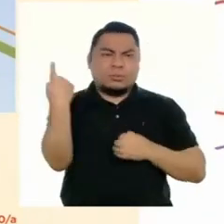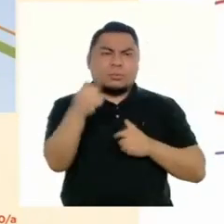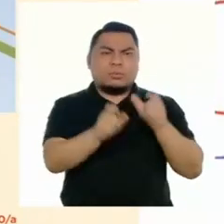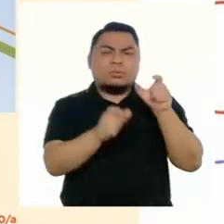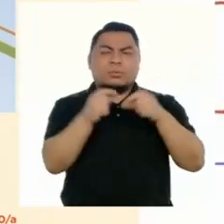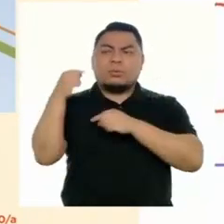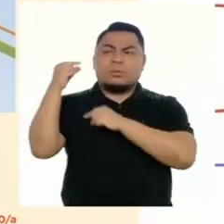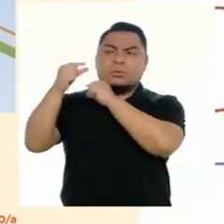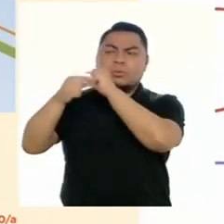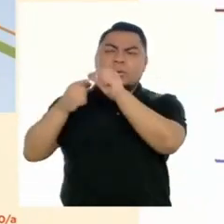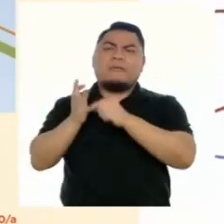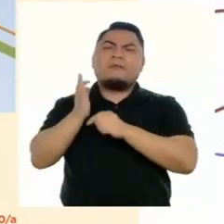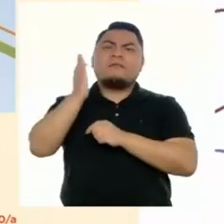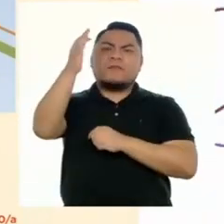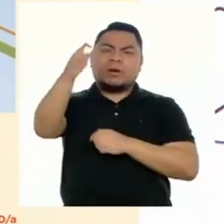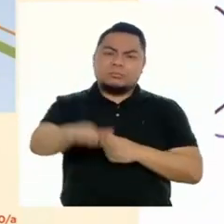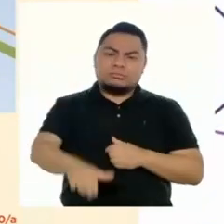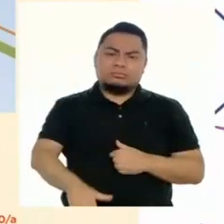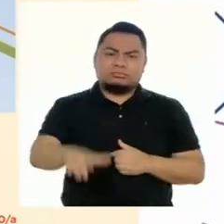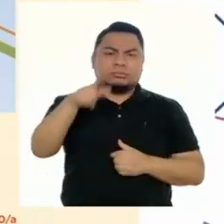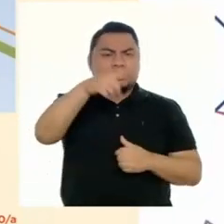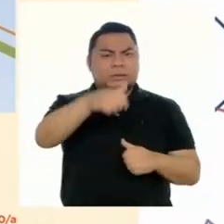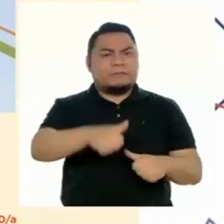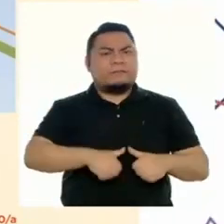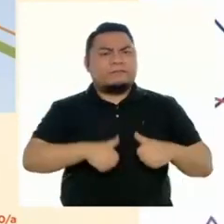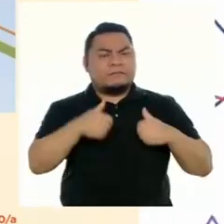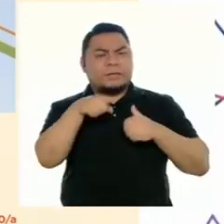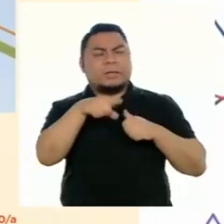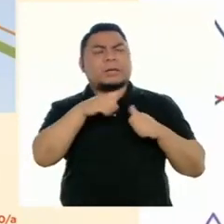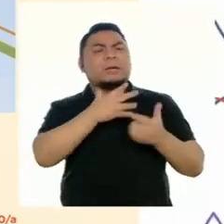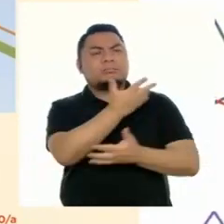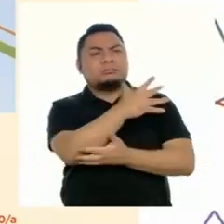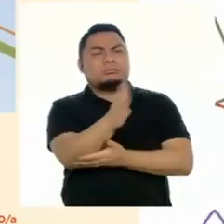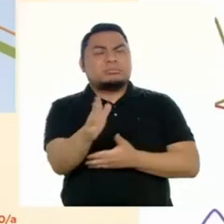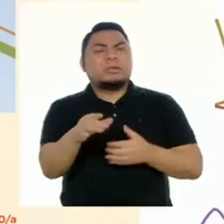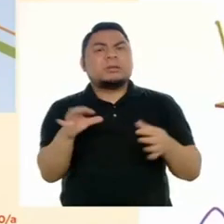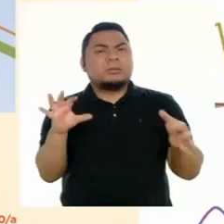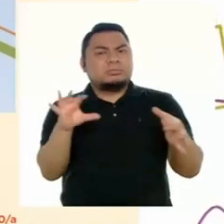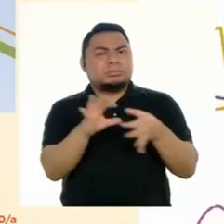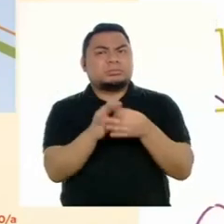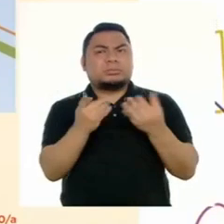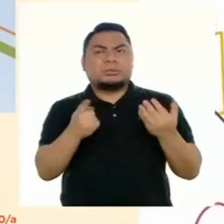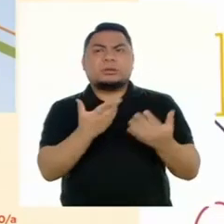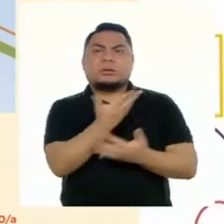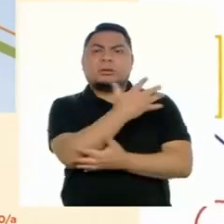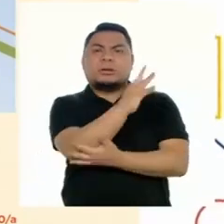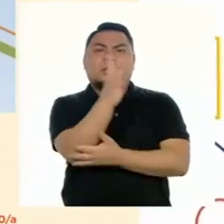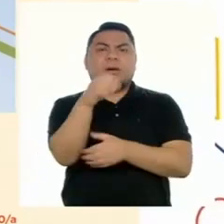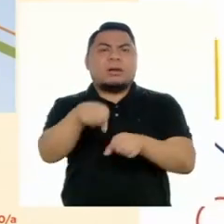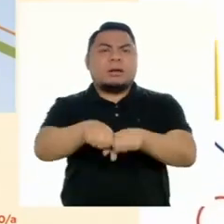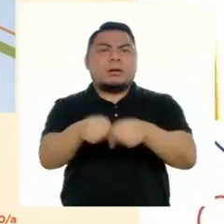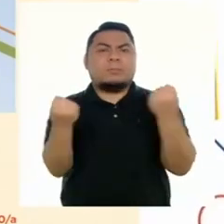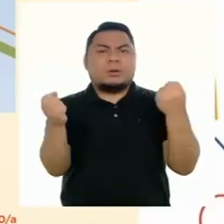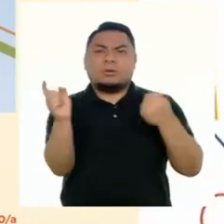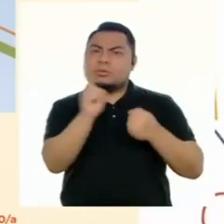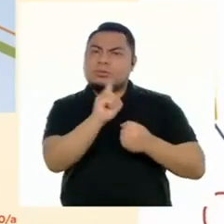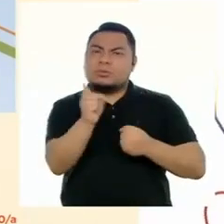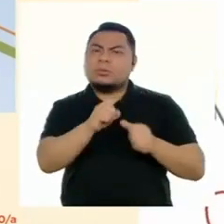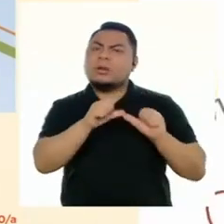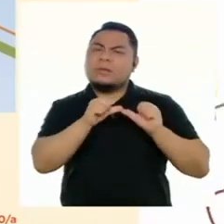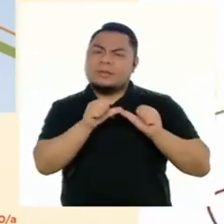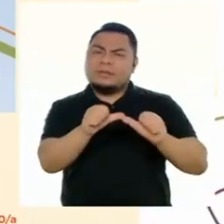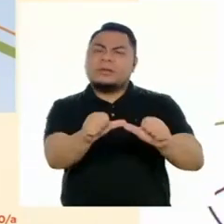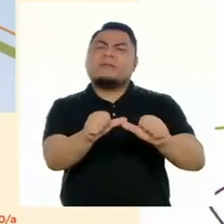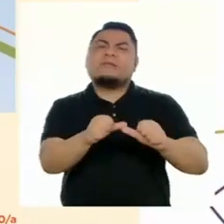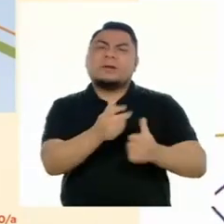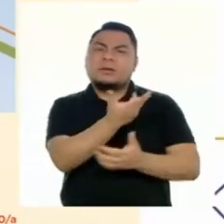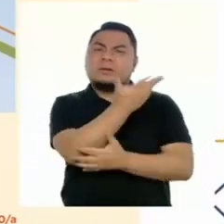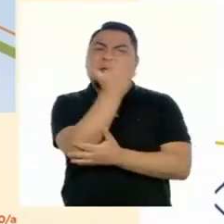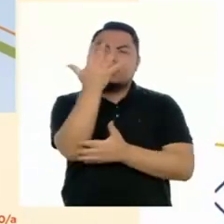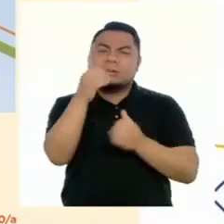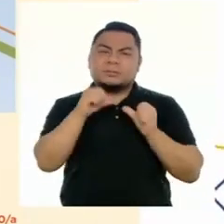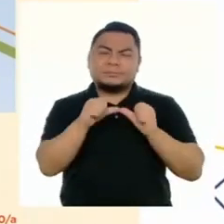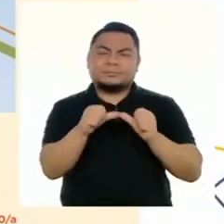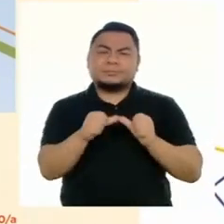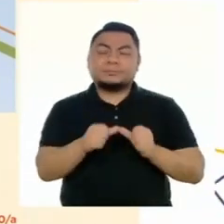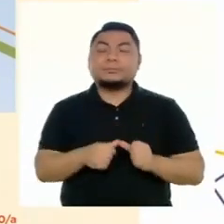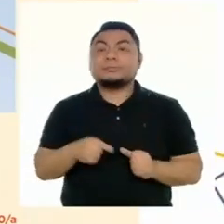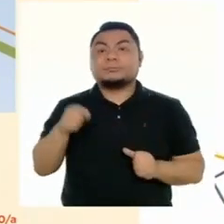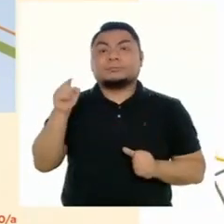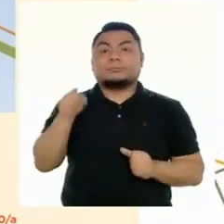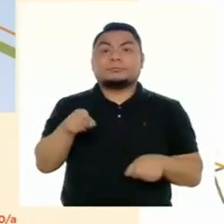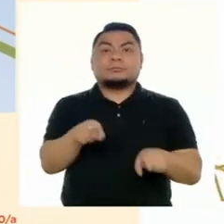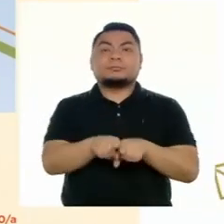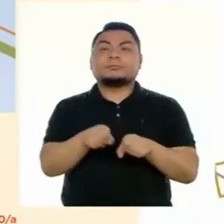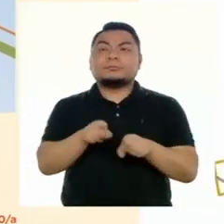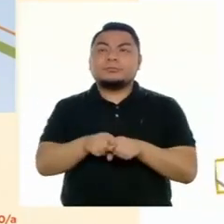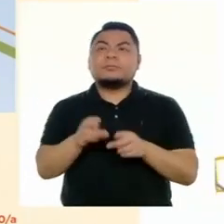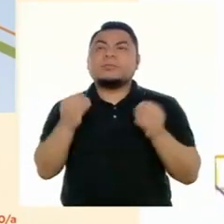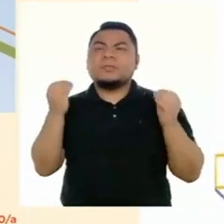futuras generaciones que algunos ecosistemas estén dañados y se haya roto el equilibrio ecológico. Peor aún si es el